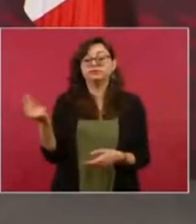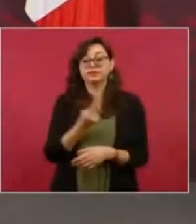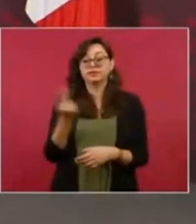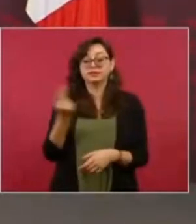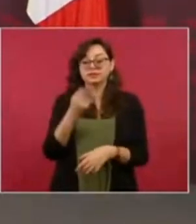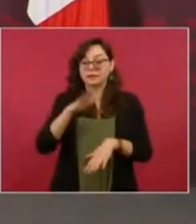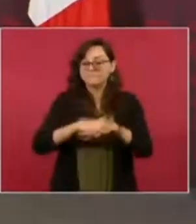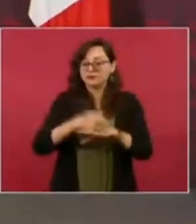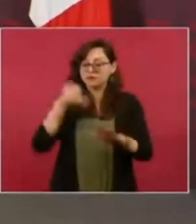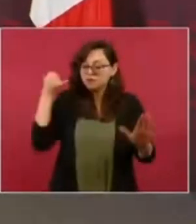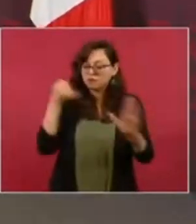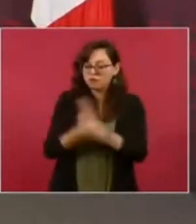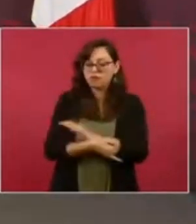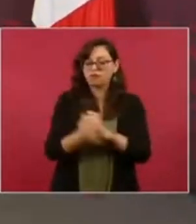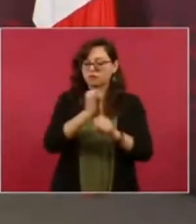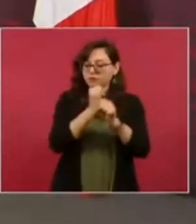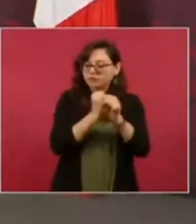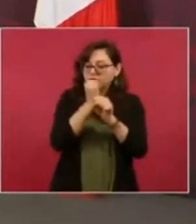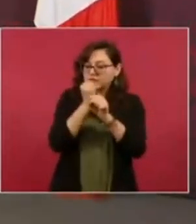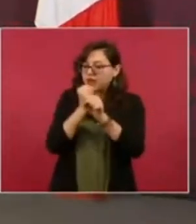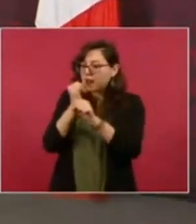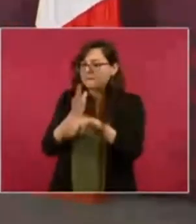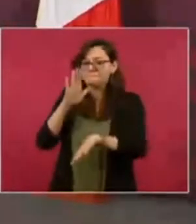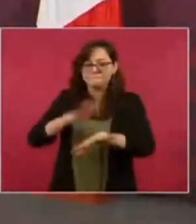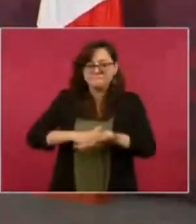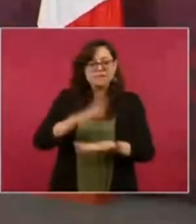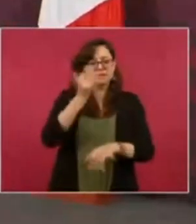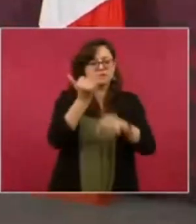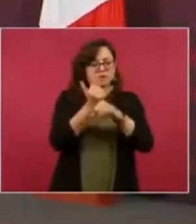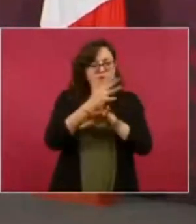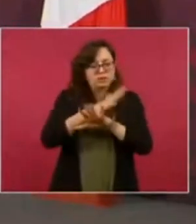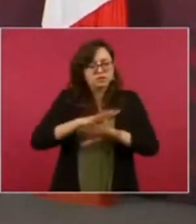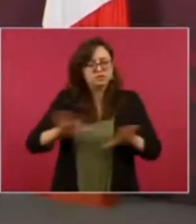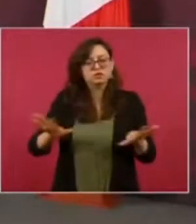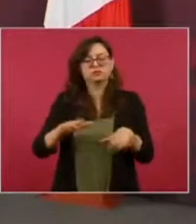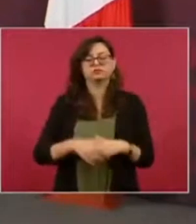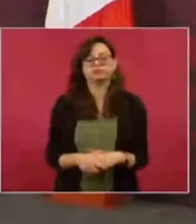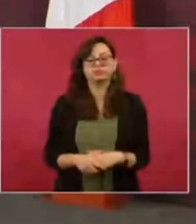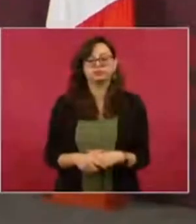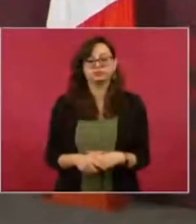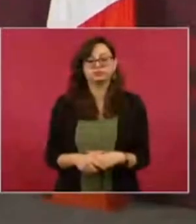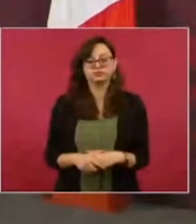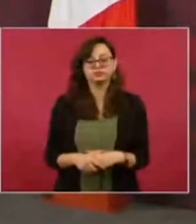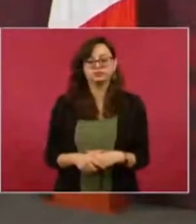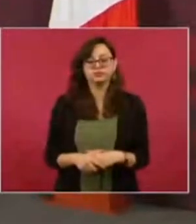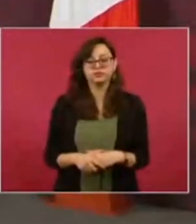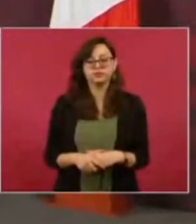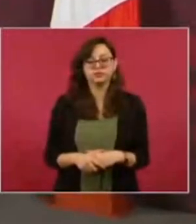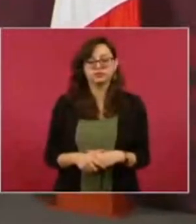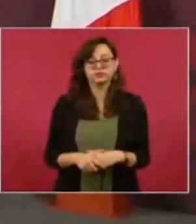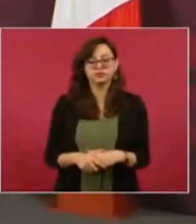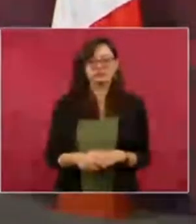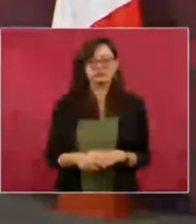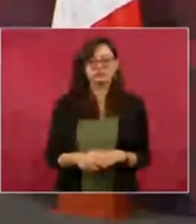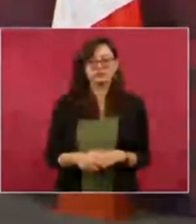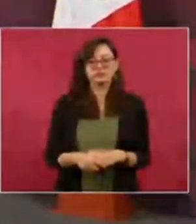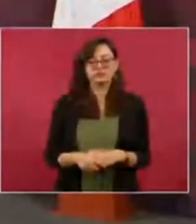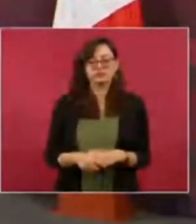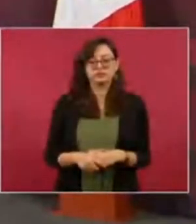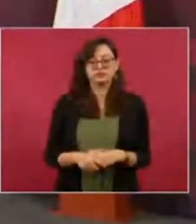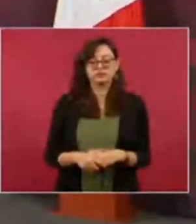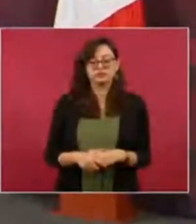Daniel Ortega donde le pide pues dar asilo a personas que así lo soliciten y el presidente dice lo que buscamos